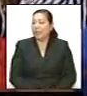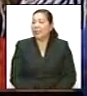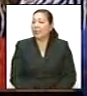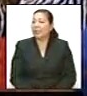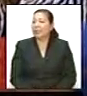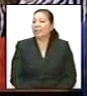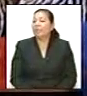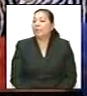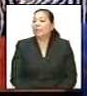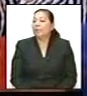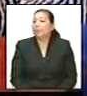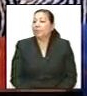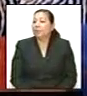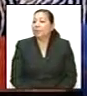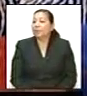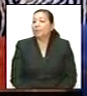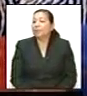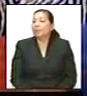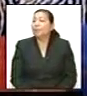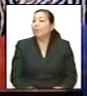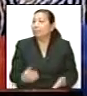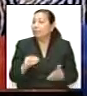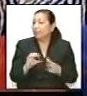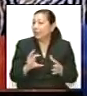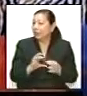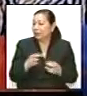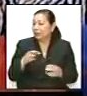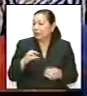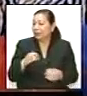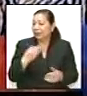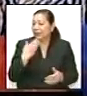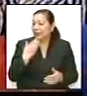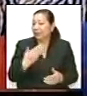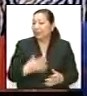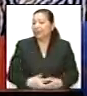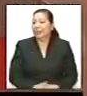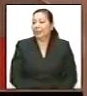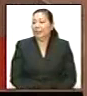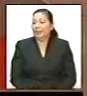la cumbre de presidentes de alianza del pacífico gracias